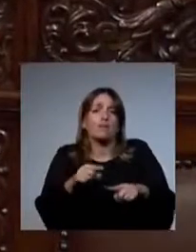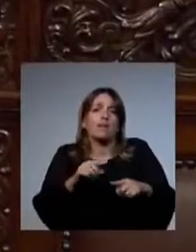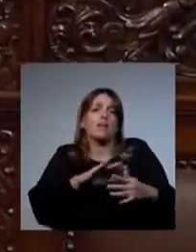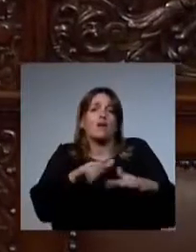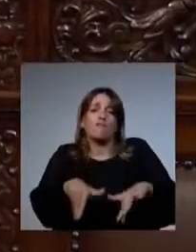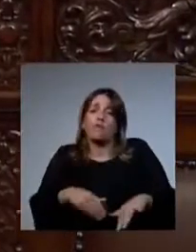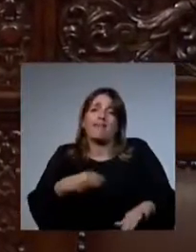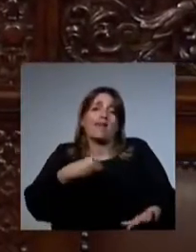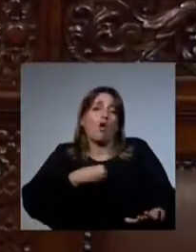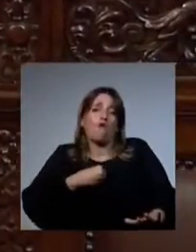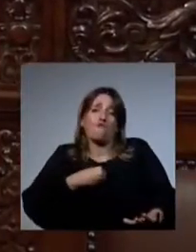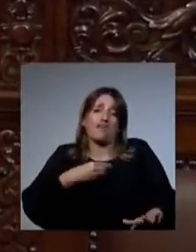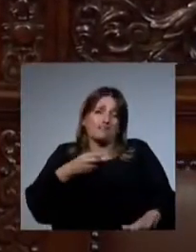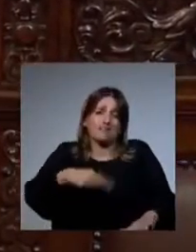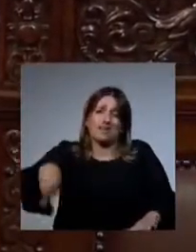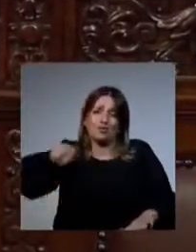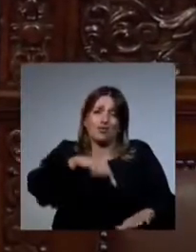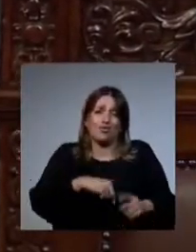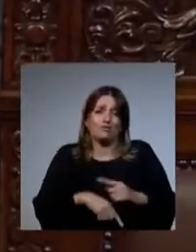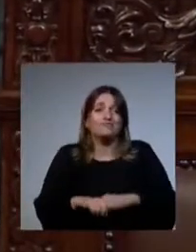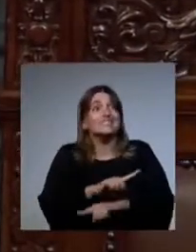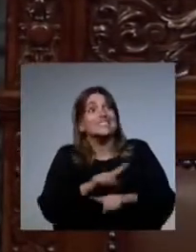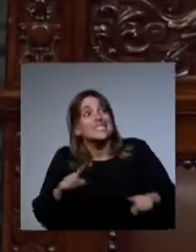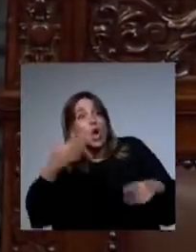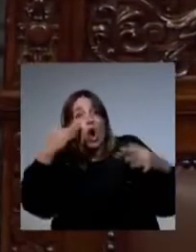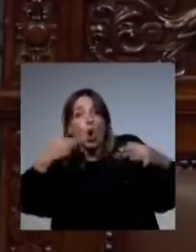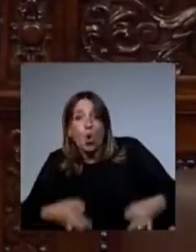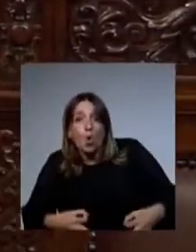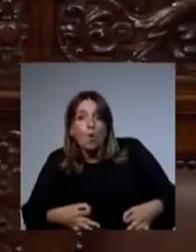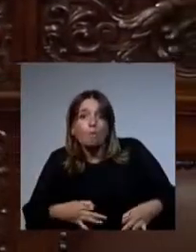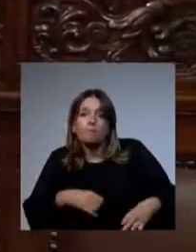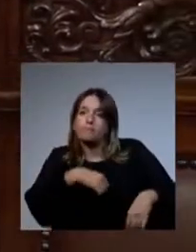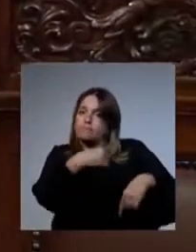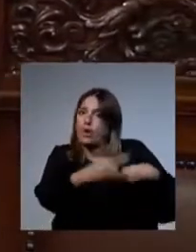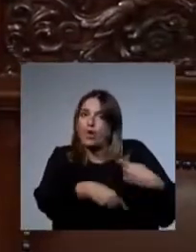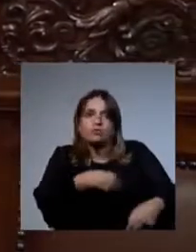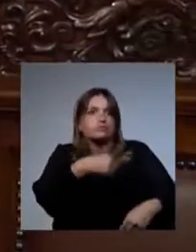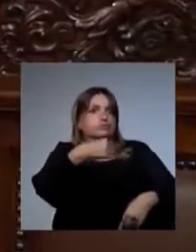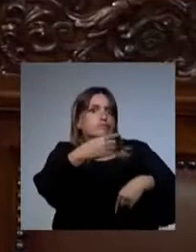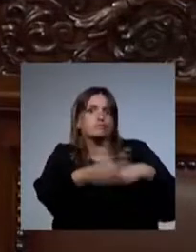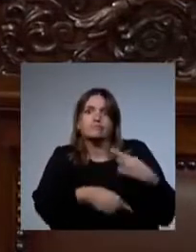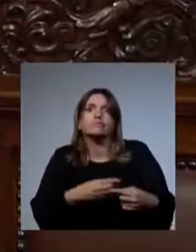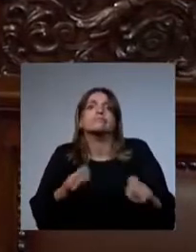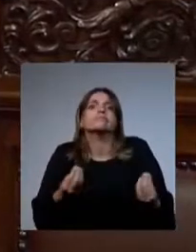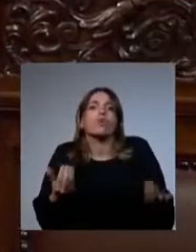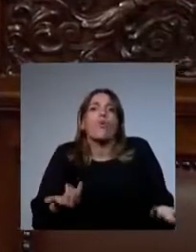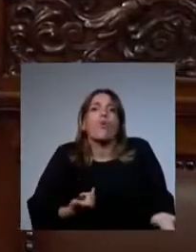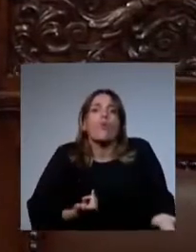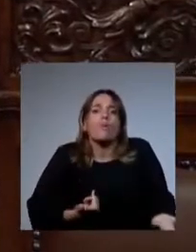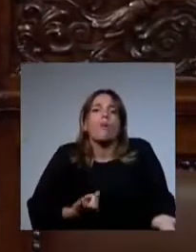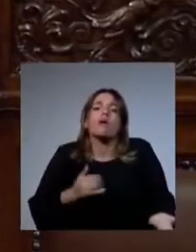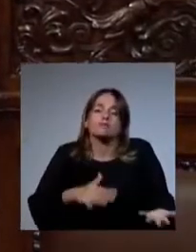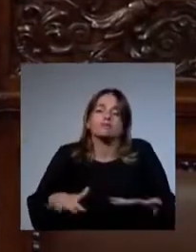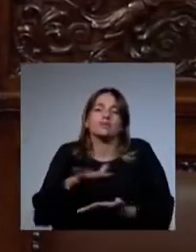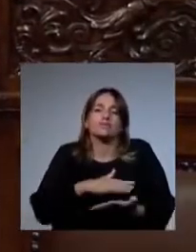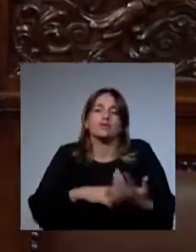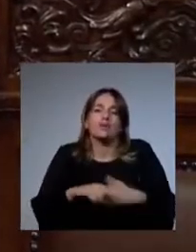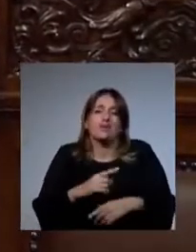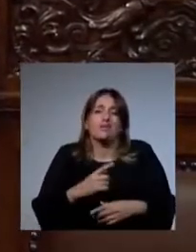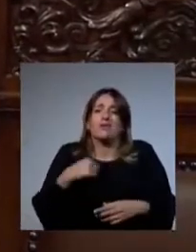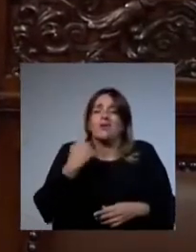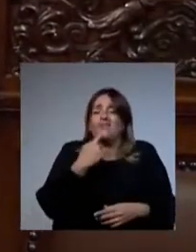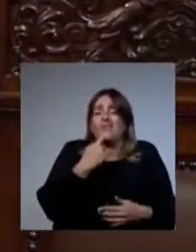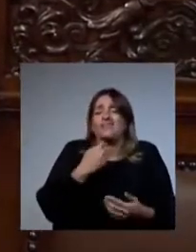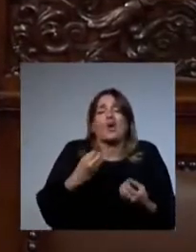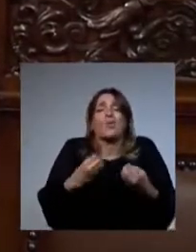generar confianza. El incumplimiento sucesivo y contumaz lo único que hacía es generar falta de